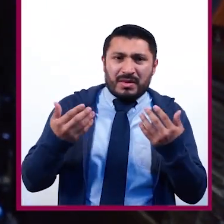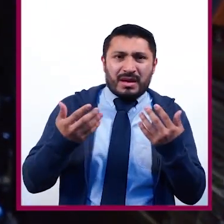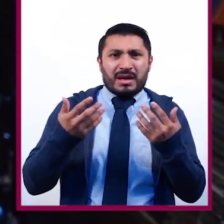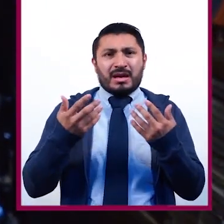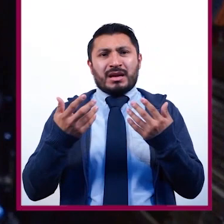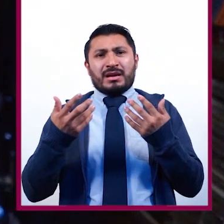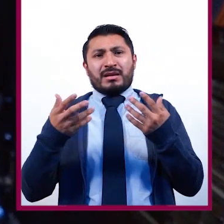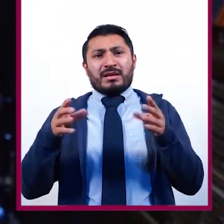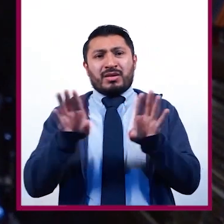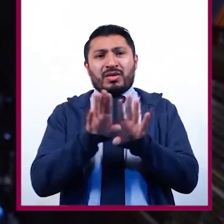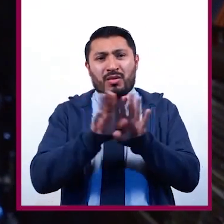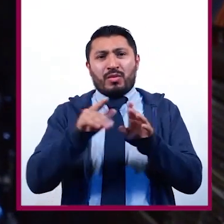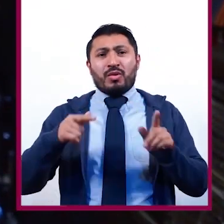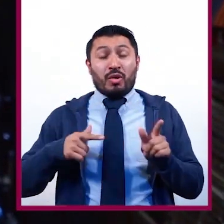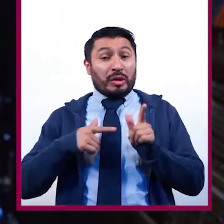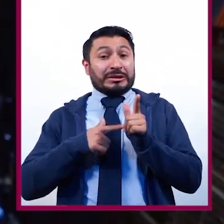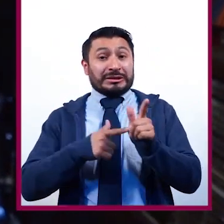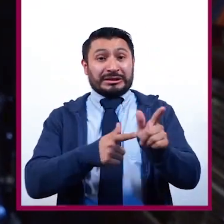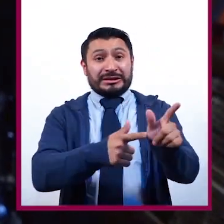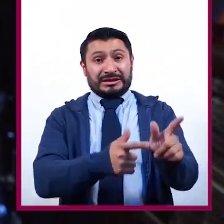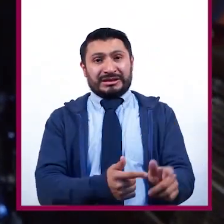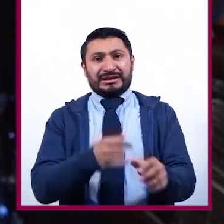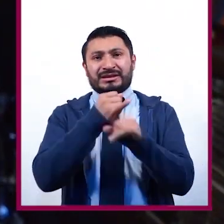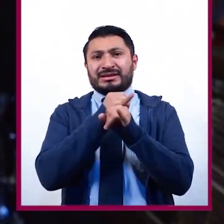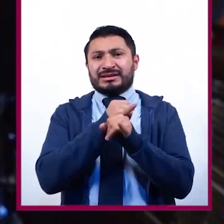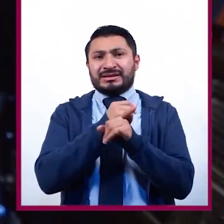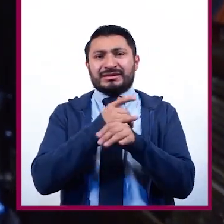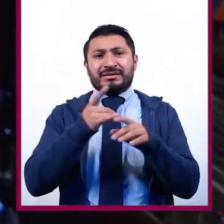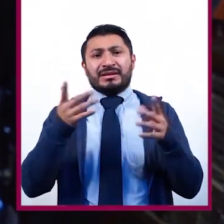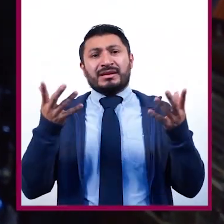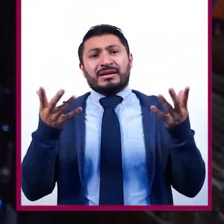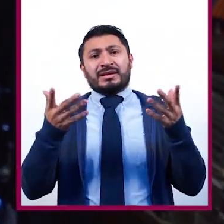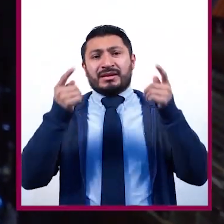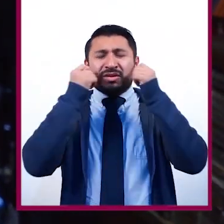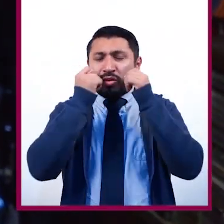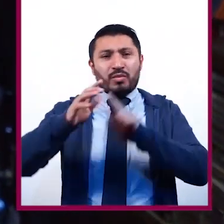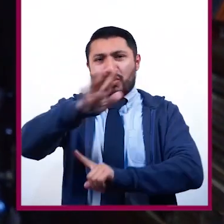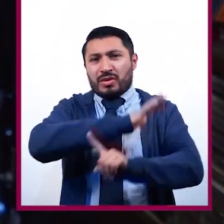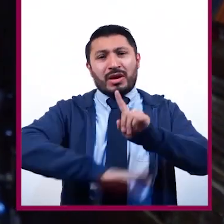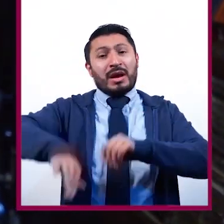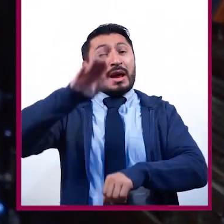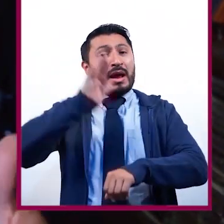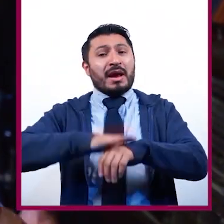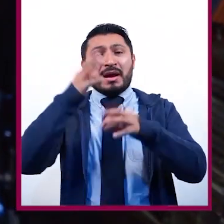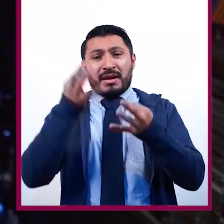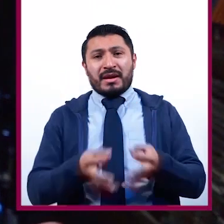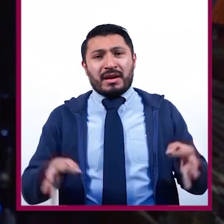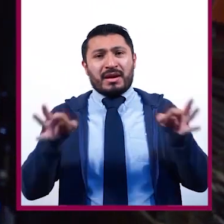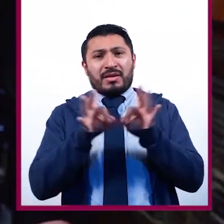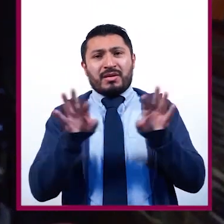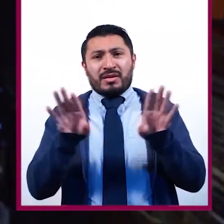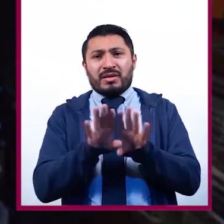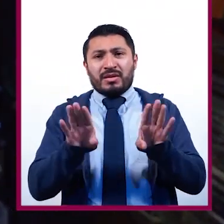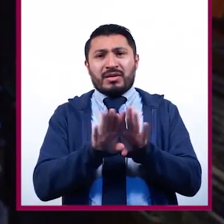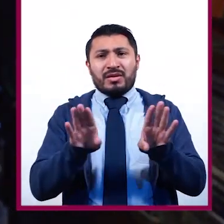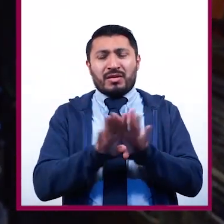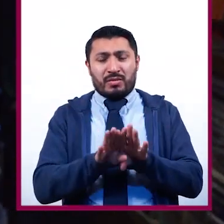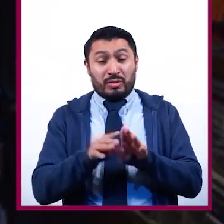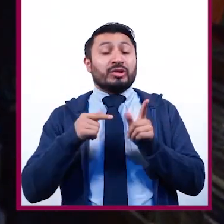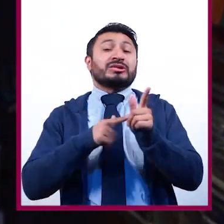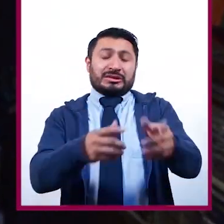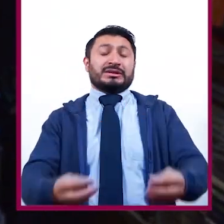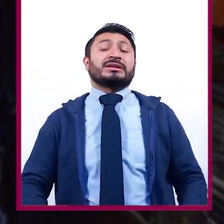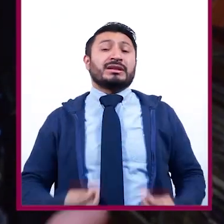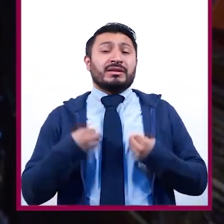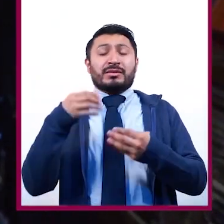y perpetuarse independientemente de lo que le rodea, ¿no? Entonces lo más importante es perpetuarse. Entonces, por